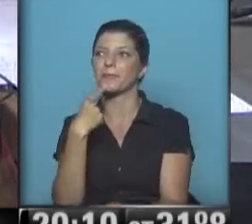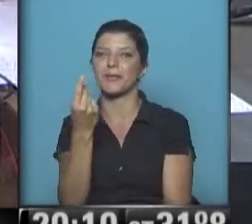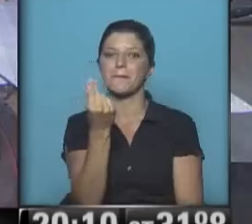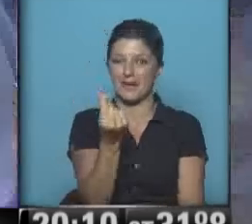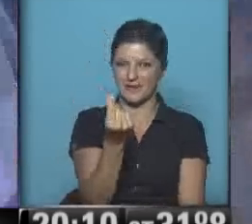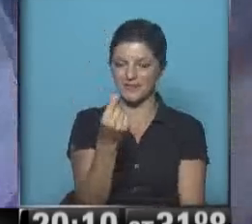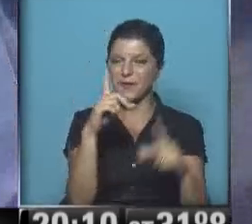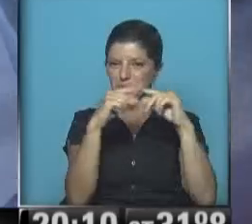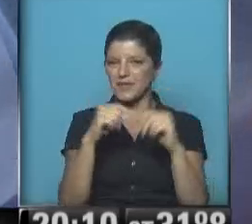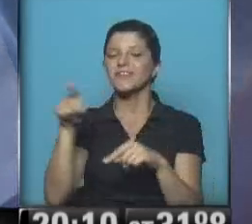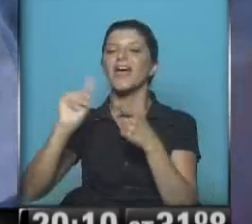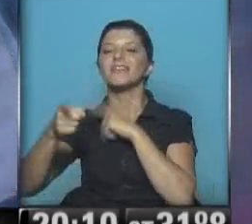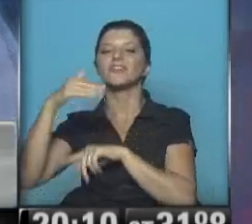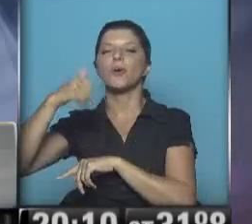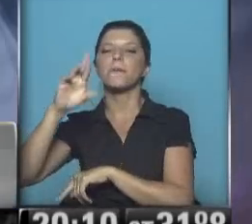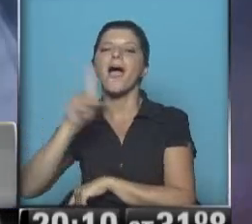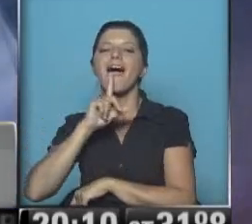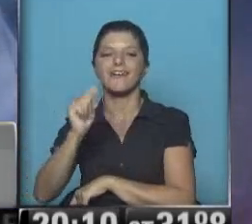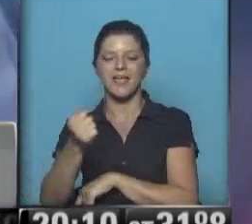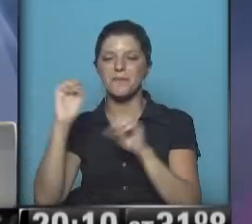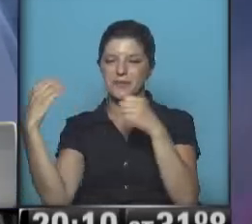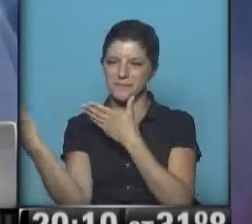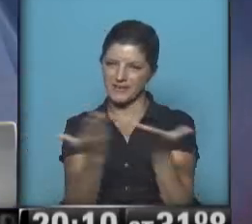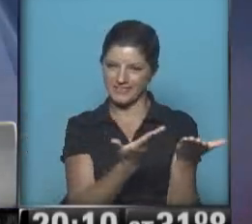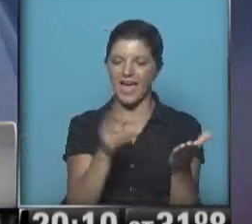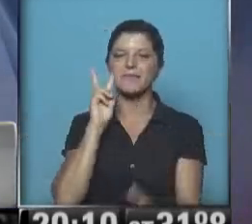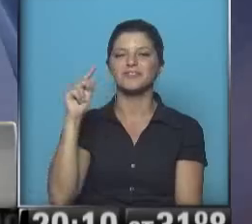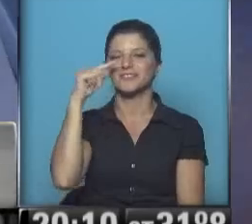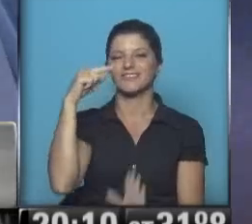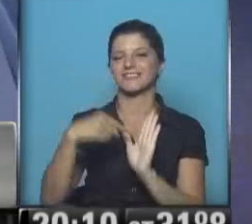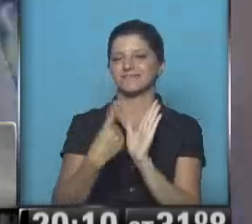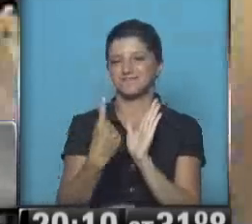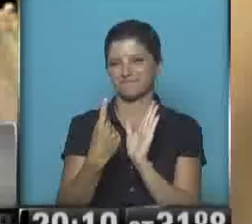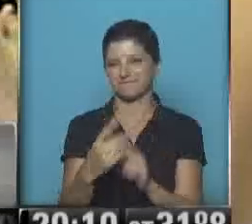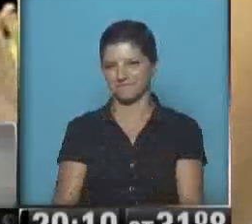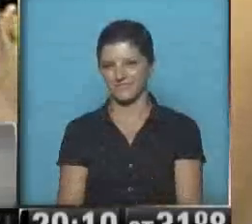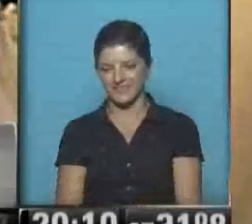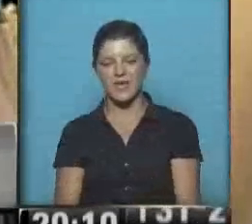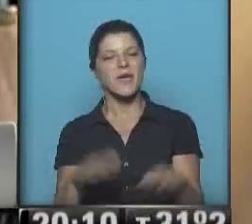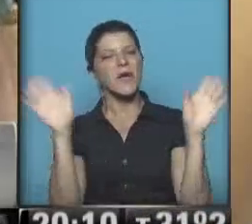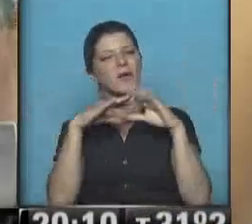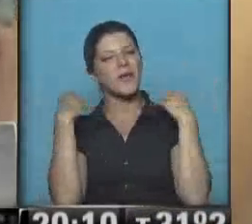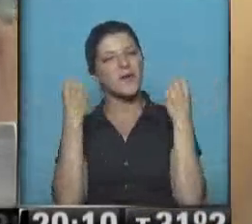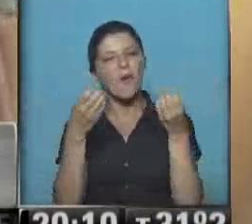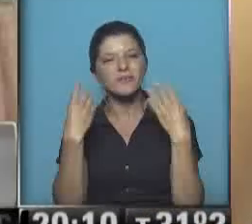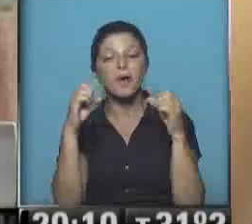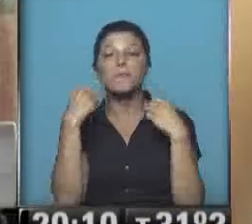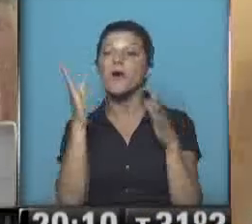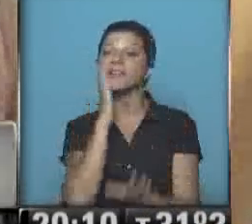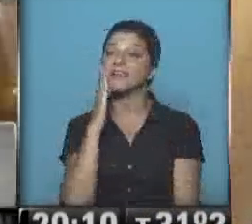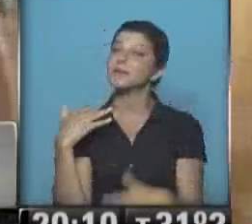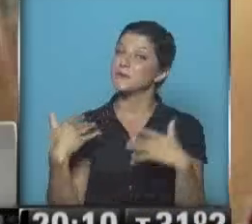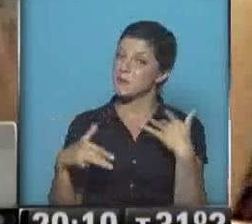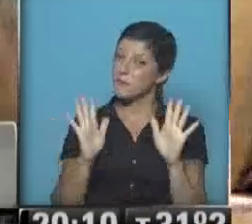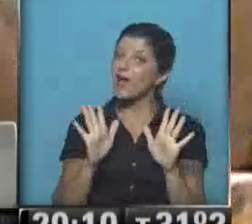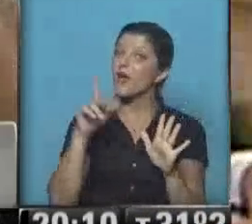está trabajando en vivo con todos los detalles. Marta, bienvenida a esta edición central. Hola, ¿qué tal? Muy buenas tardes. Bueno, a